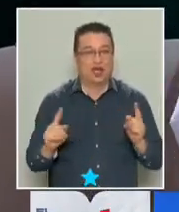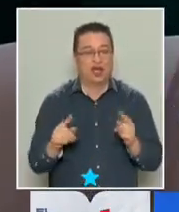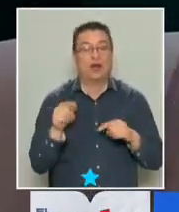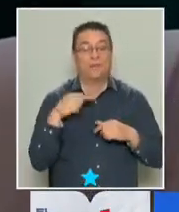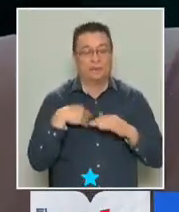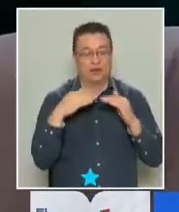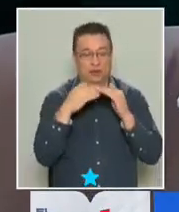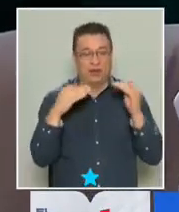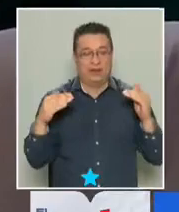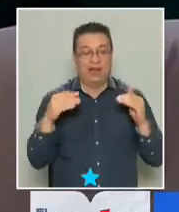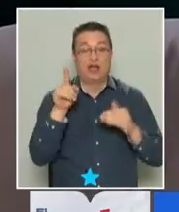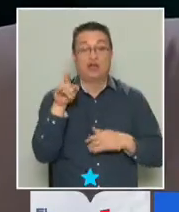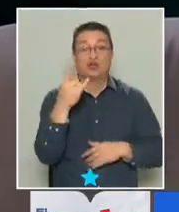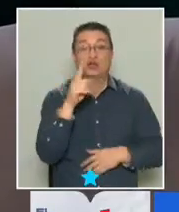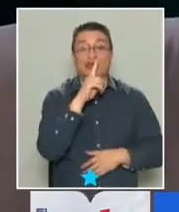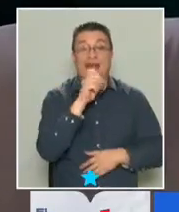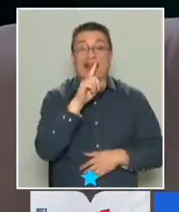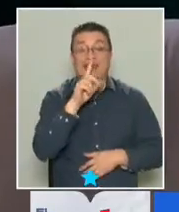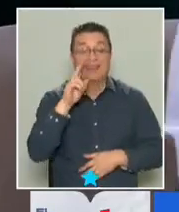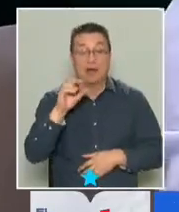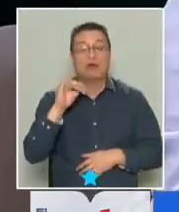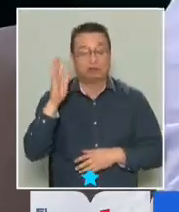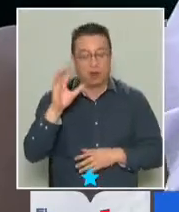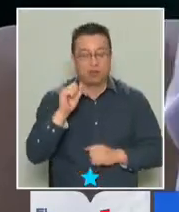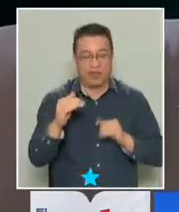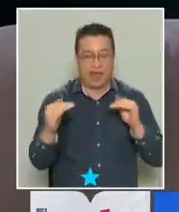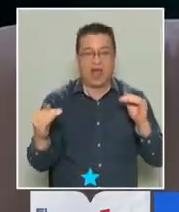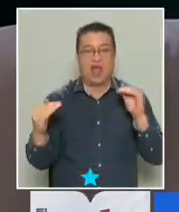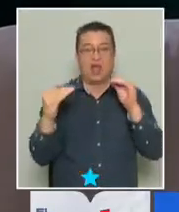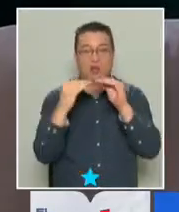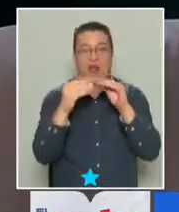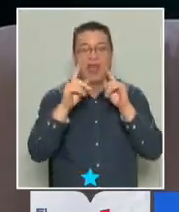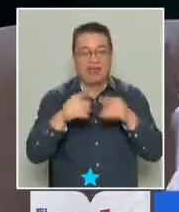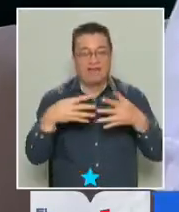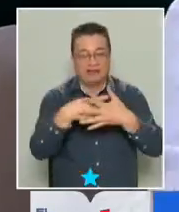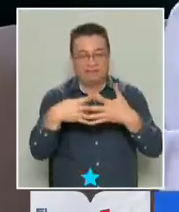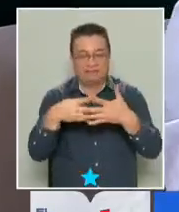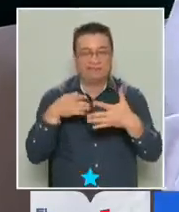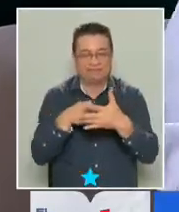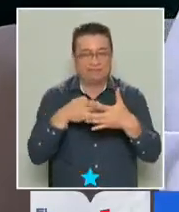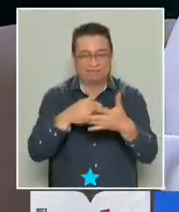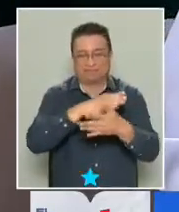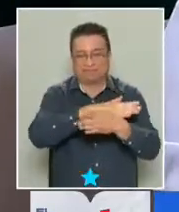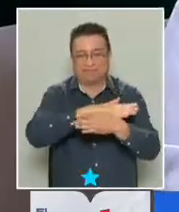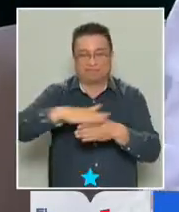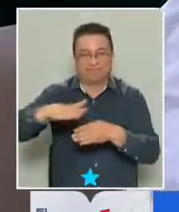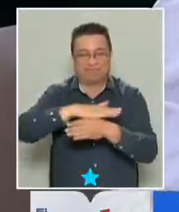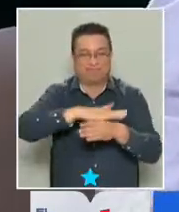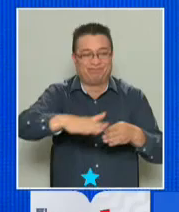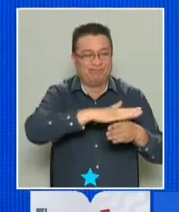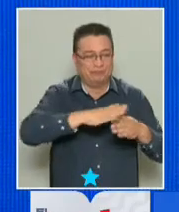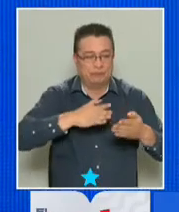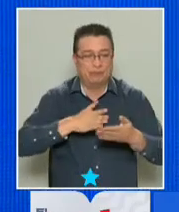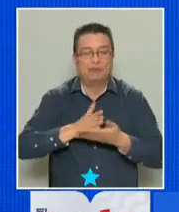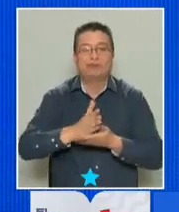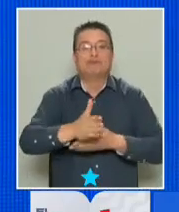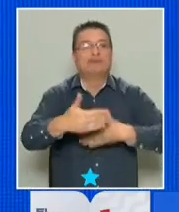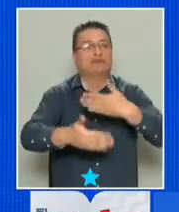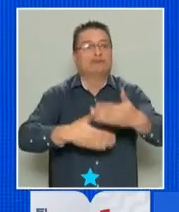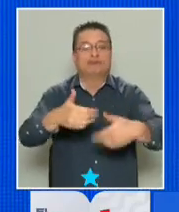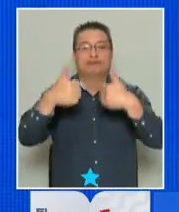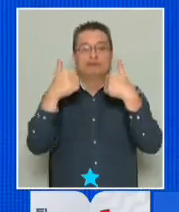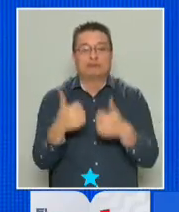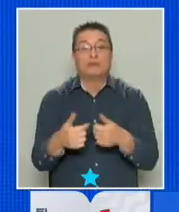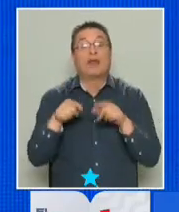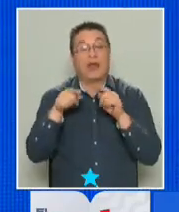igualdad sustantiva busca que algún momento podamos ser igual y para eso hay que ir removiendo o estableciendo correcciones a esta desigualdad y